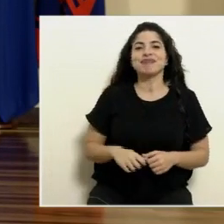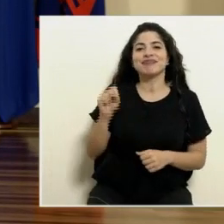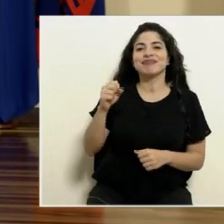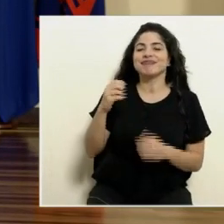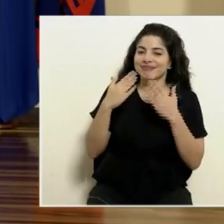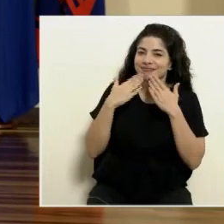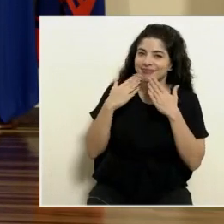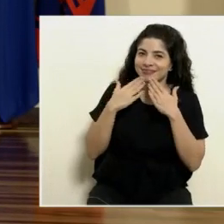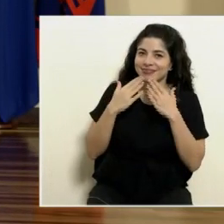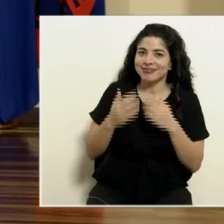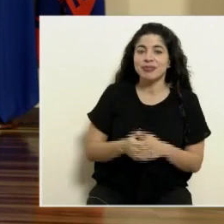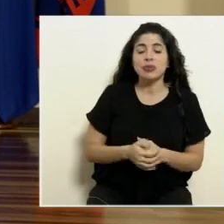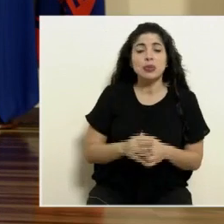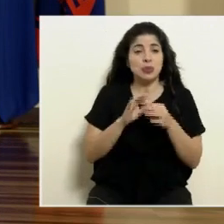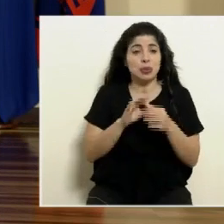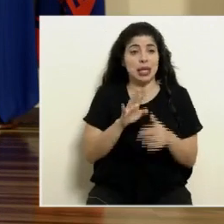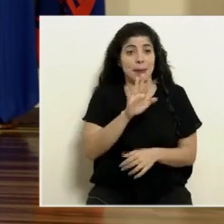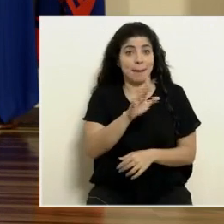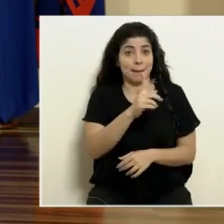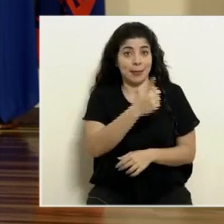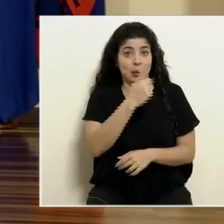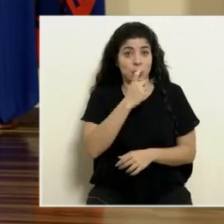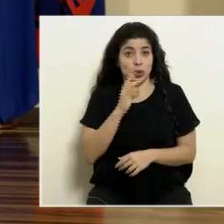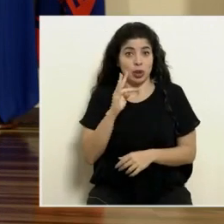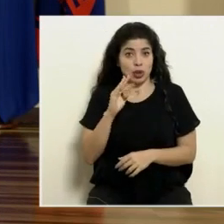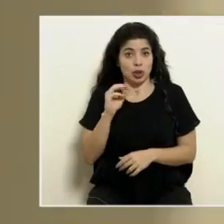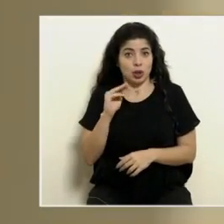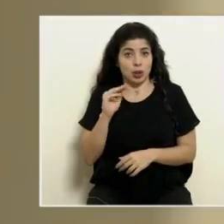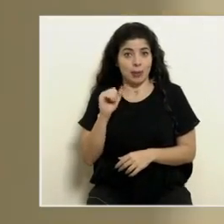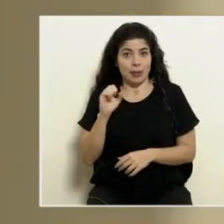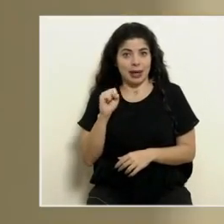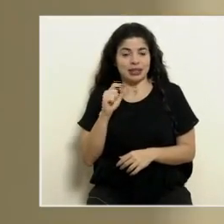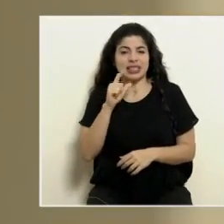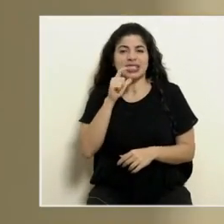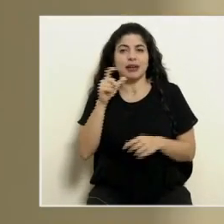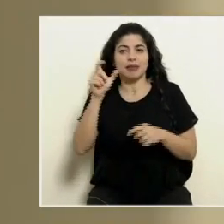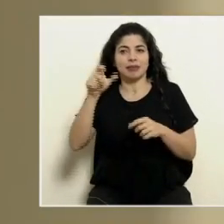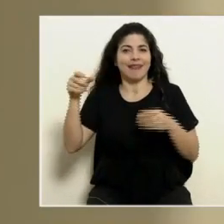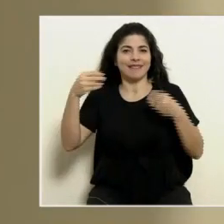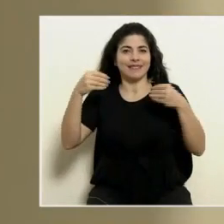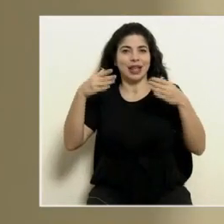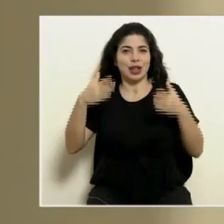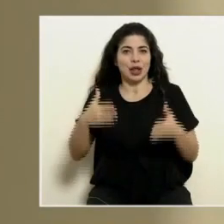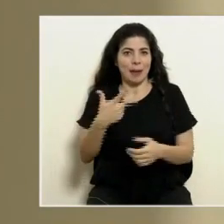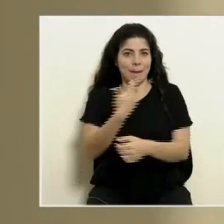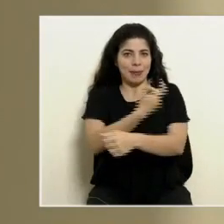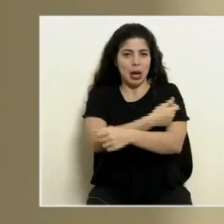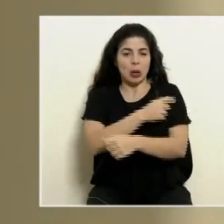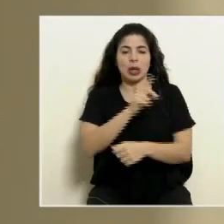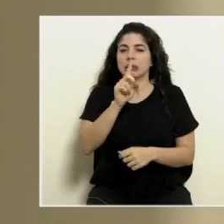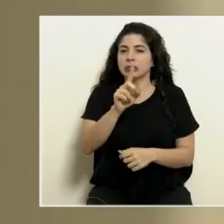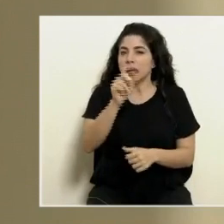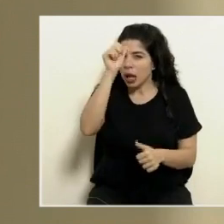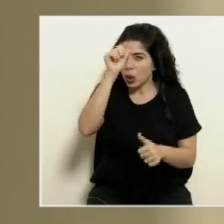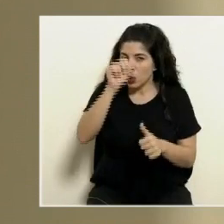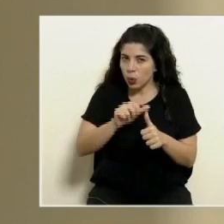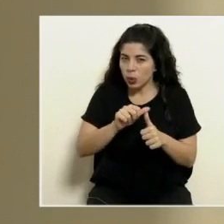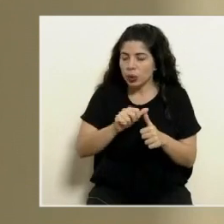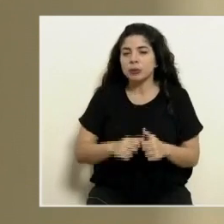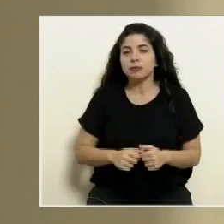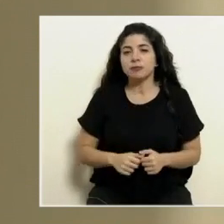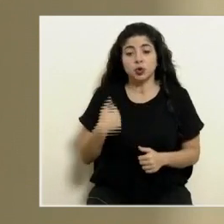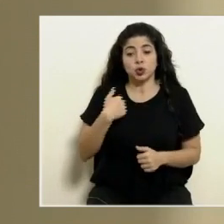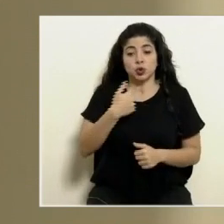muchas gracias. Con respecto a su pregunta, Tomás, de los proveedores de vacuna, bueno, recordemos, hemos